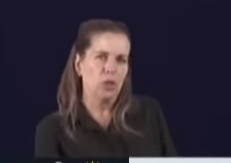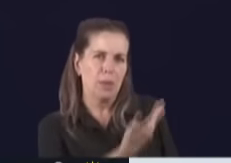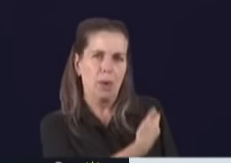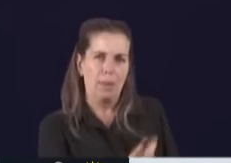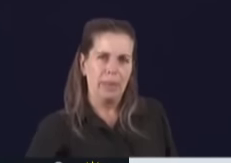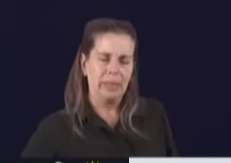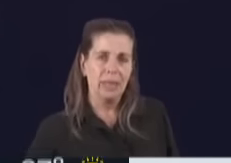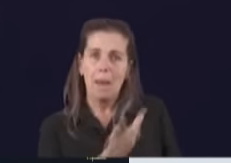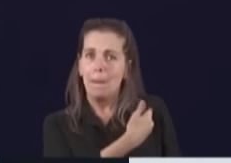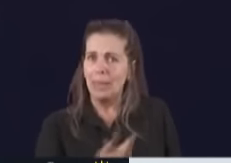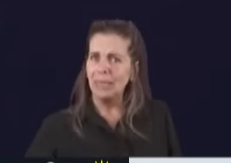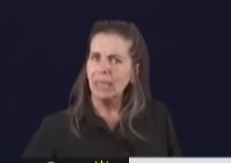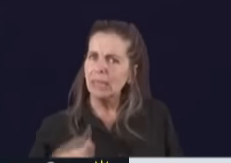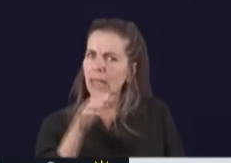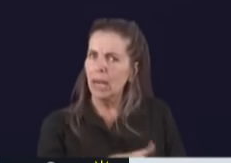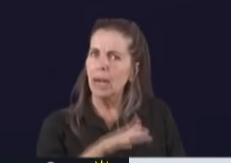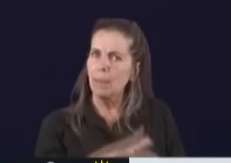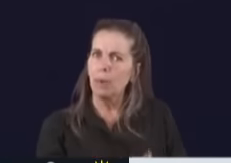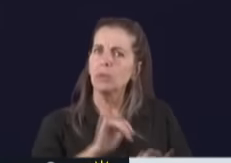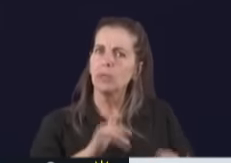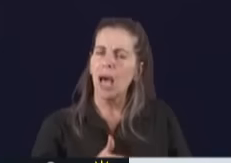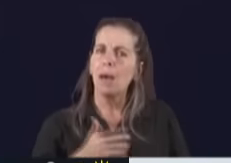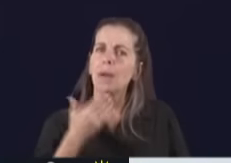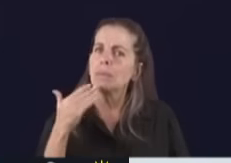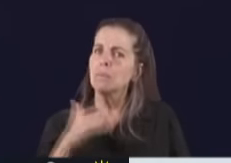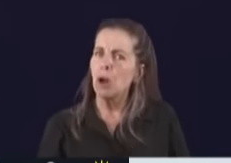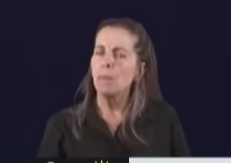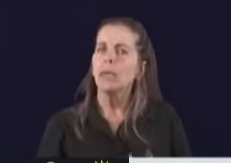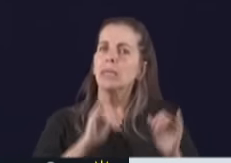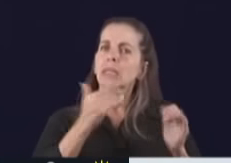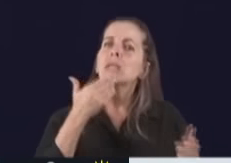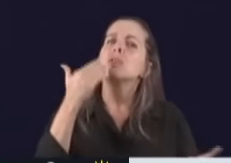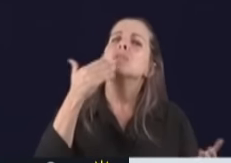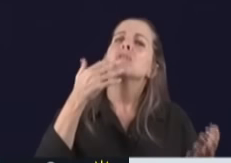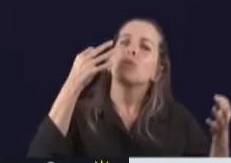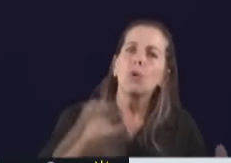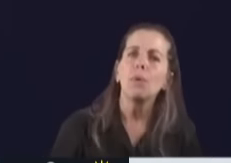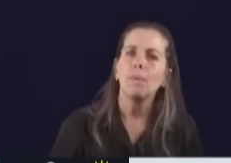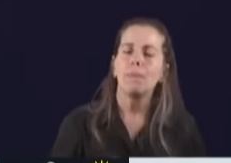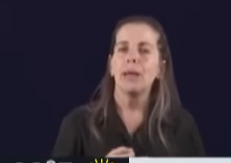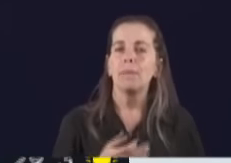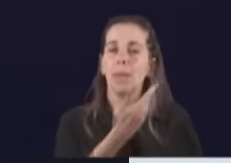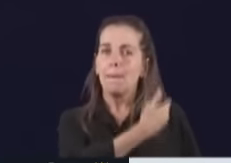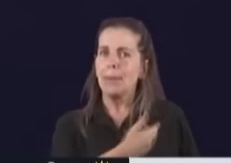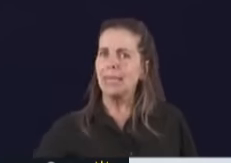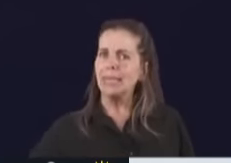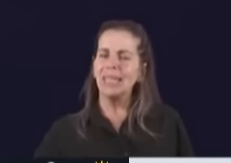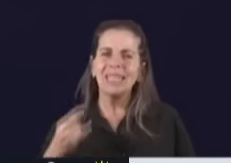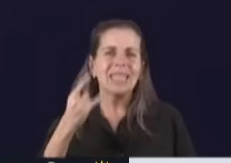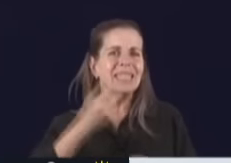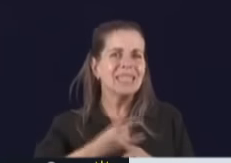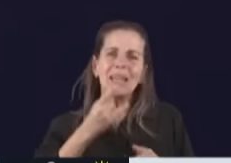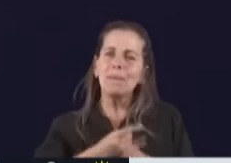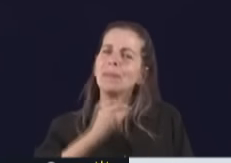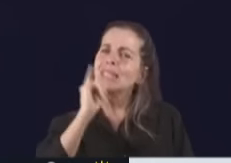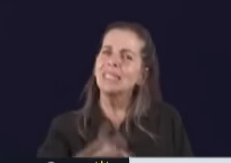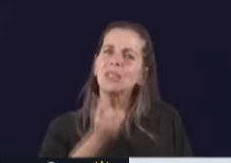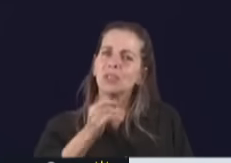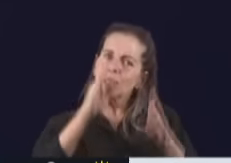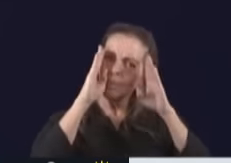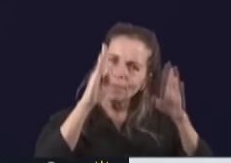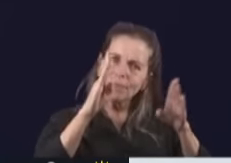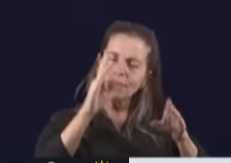sus compromisos y los cumple. Un presidente que por encima de cualquier cosa pone a los argentinos. Estos